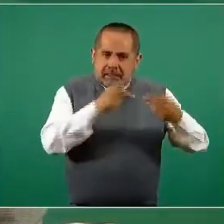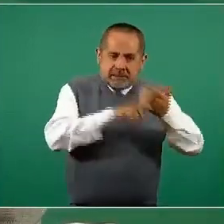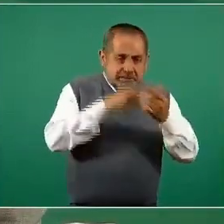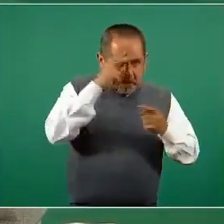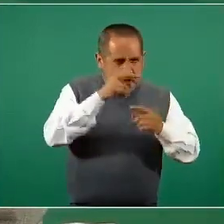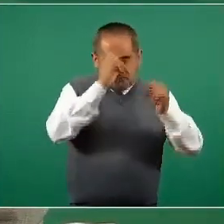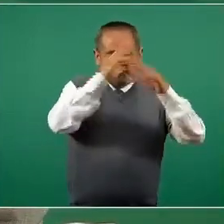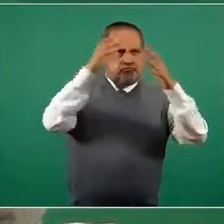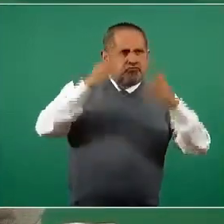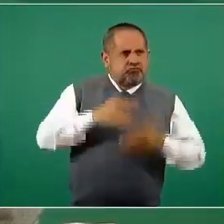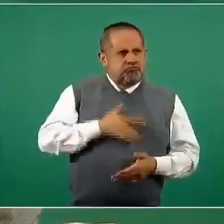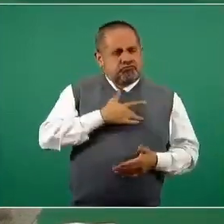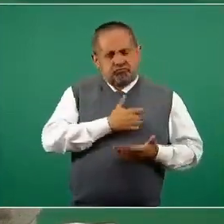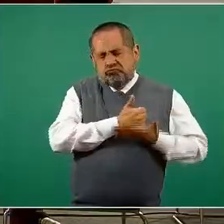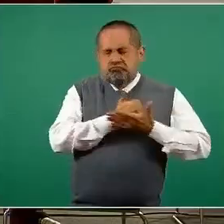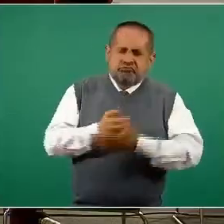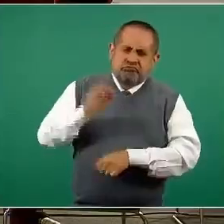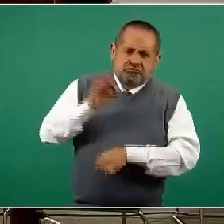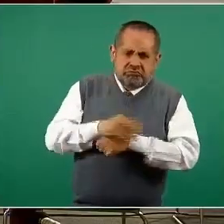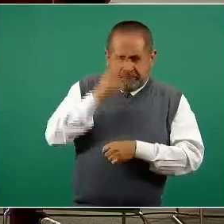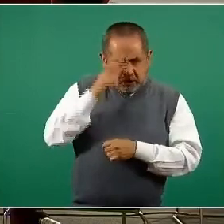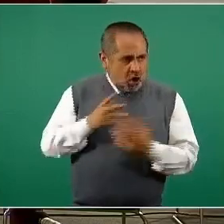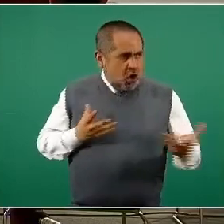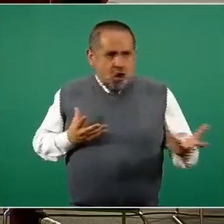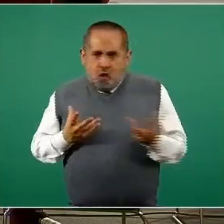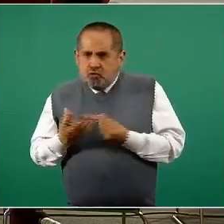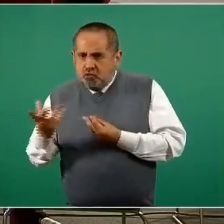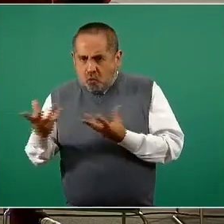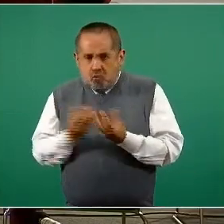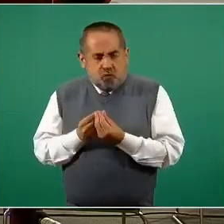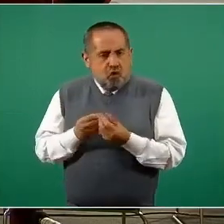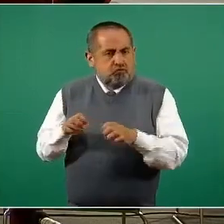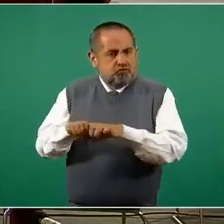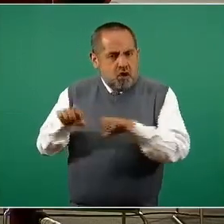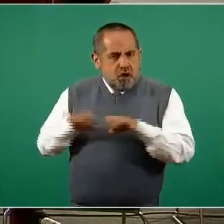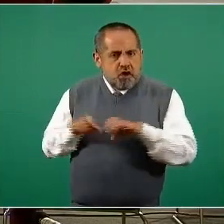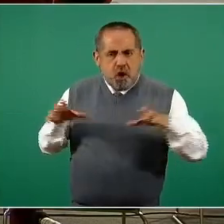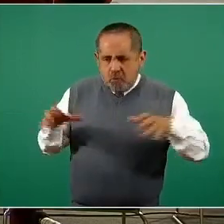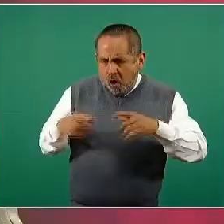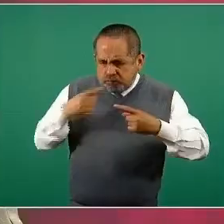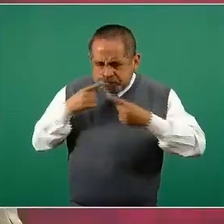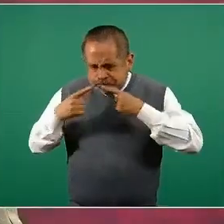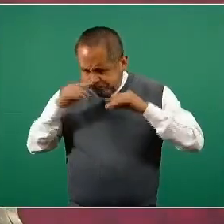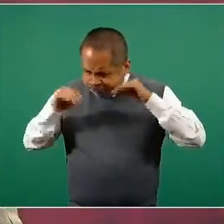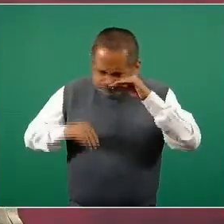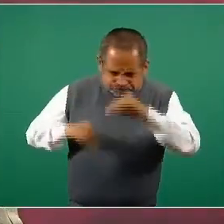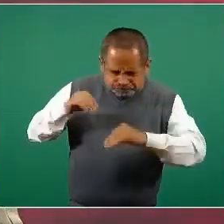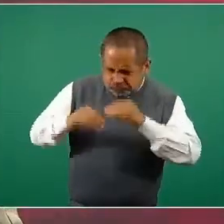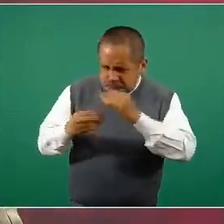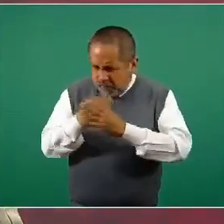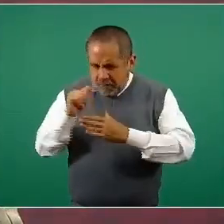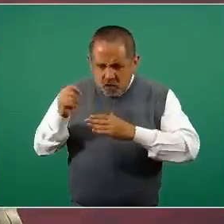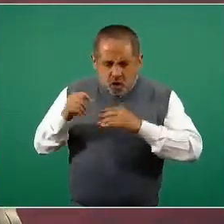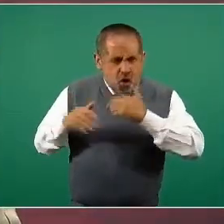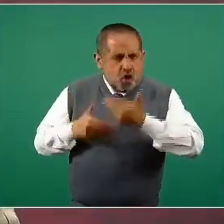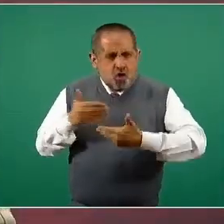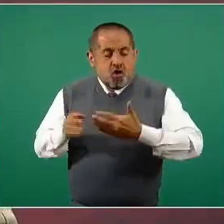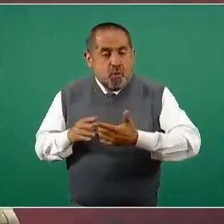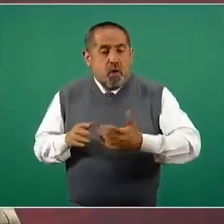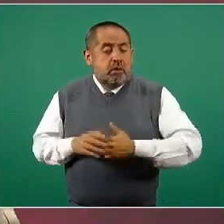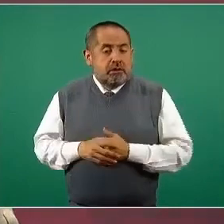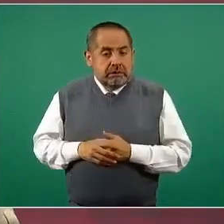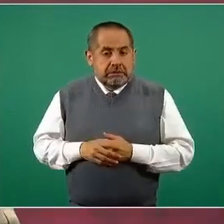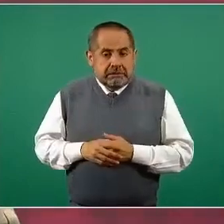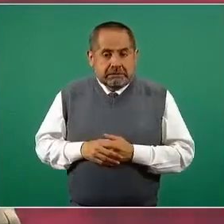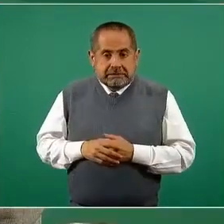tienen una visión muy patriótica de este desarrollo tecnológico y me